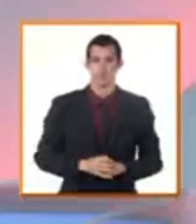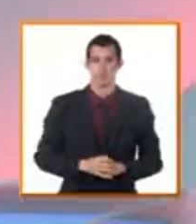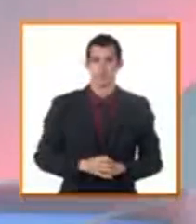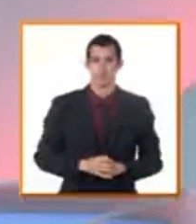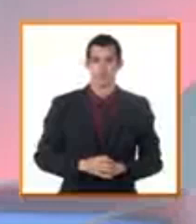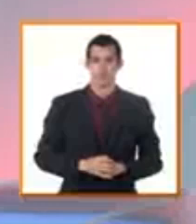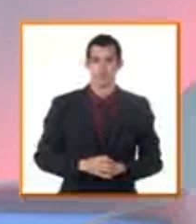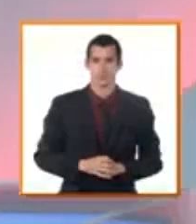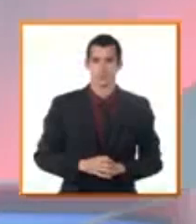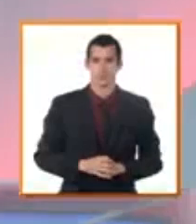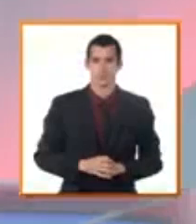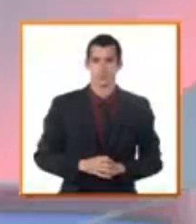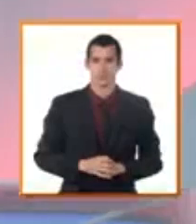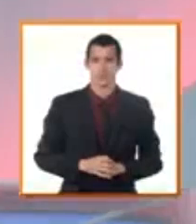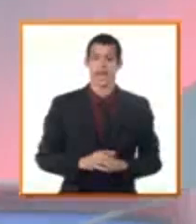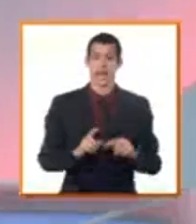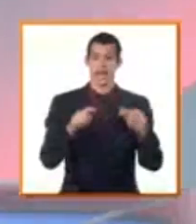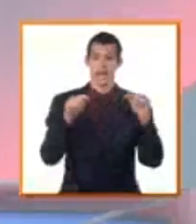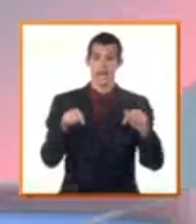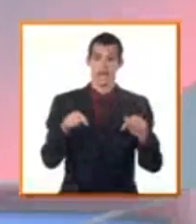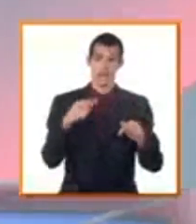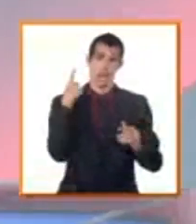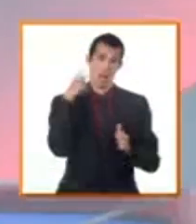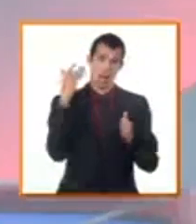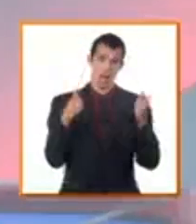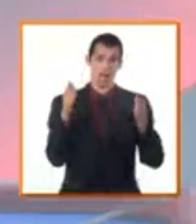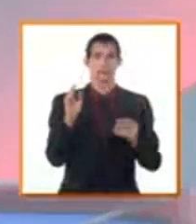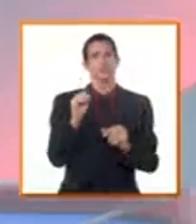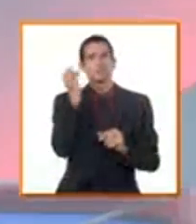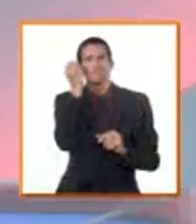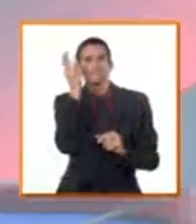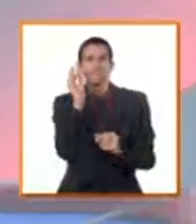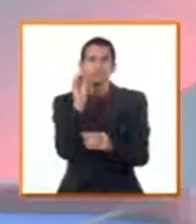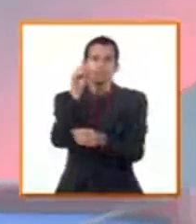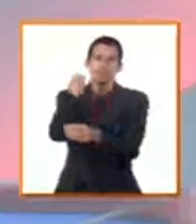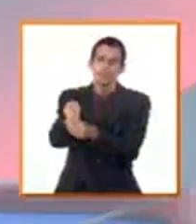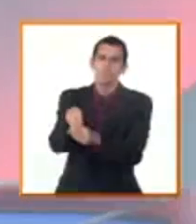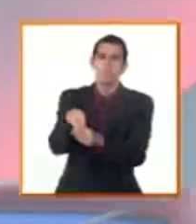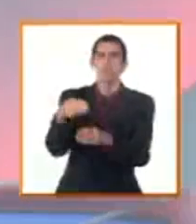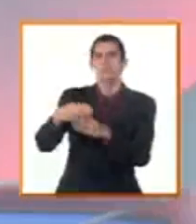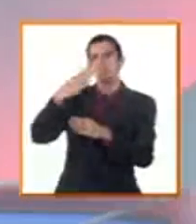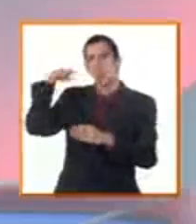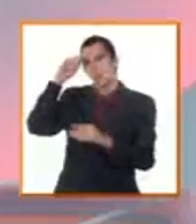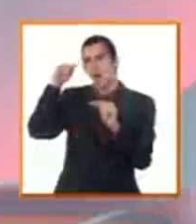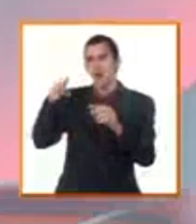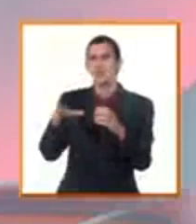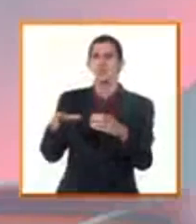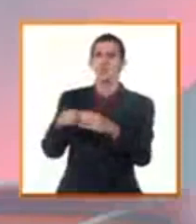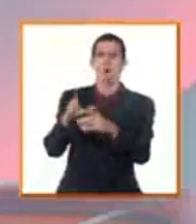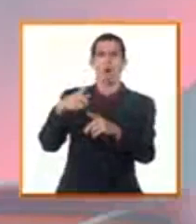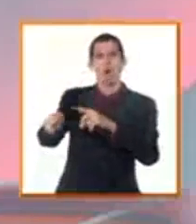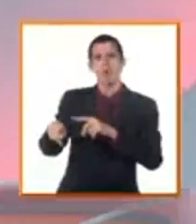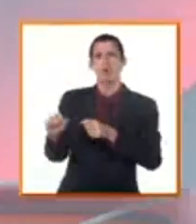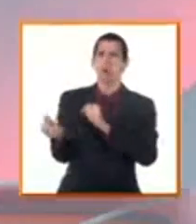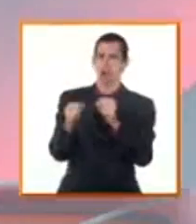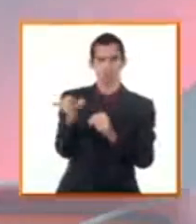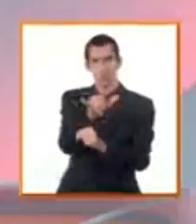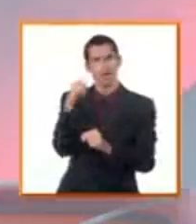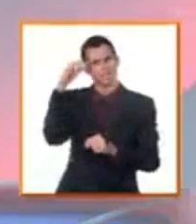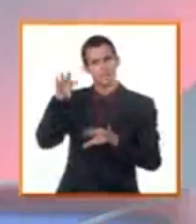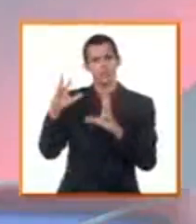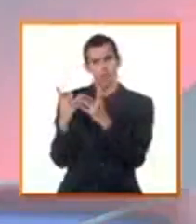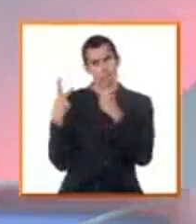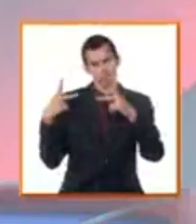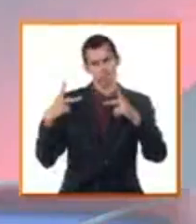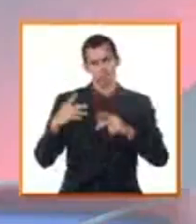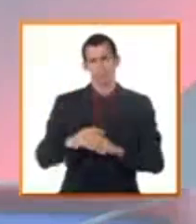hoy cubierto el Mariel. Este año incorporamos una oficina en Santiago de Cuba. De esta forma estamos cubriendo los dos puertos principales por donde entran y salen